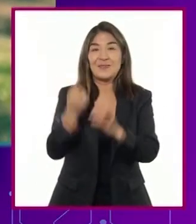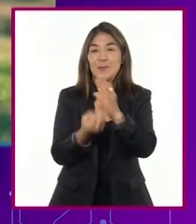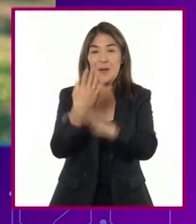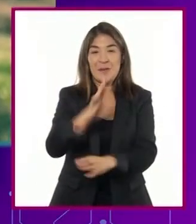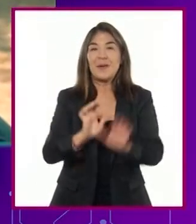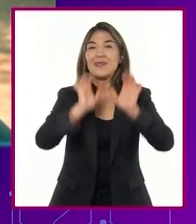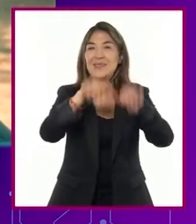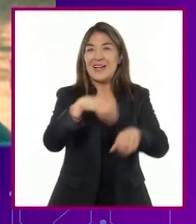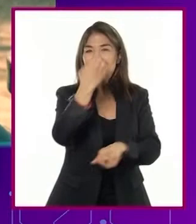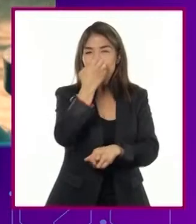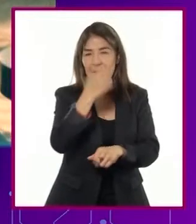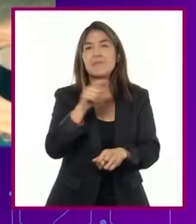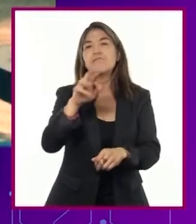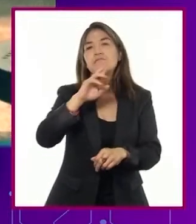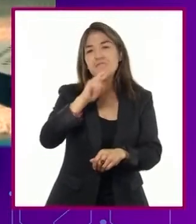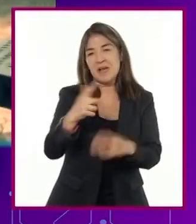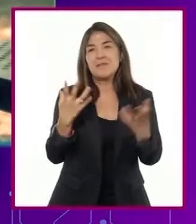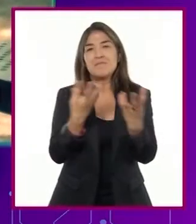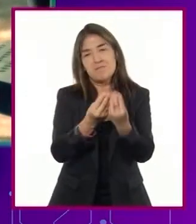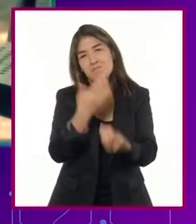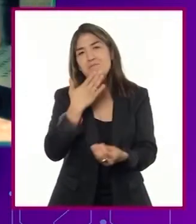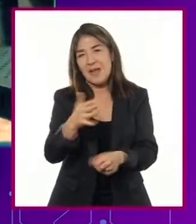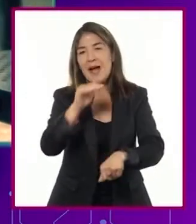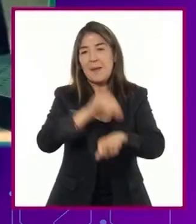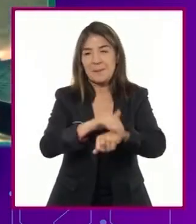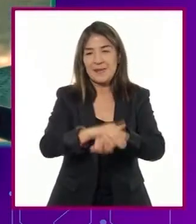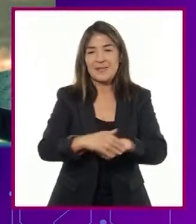amigo. Por cierto, allí